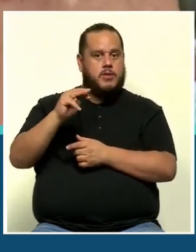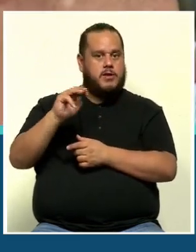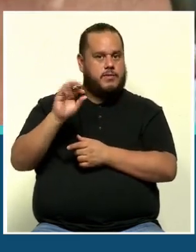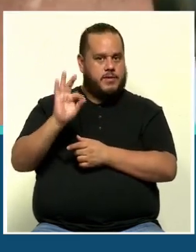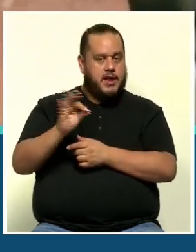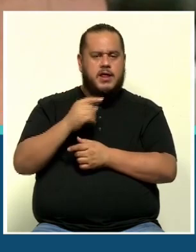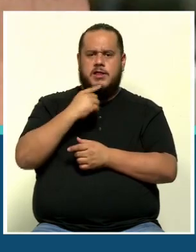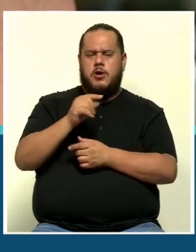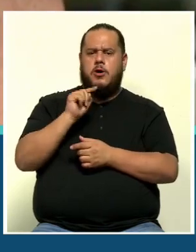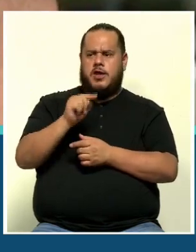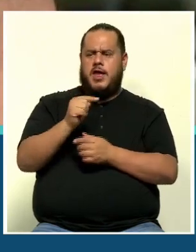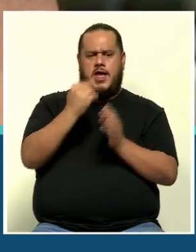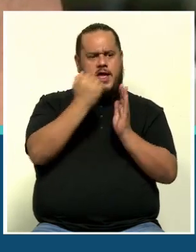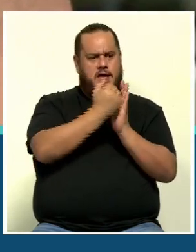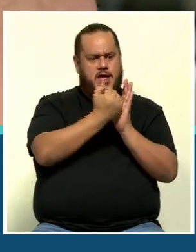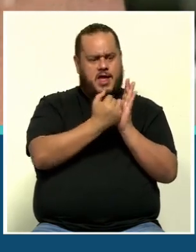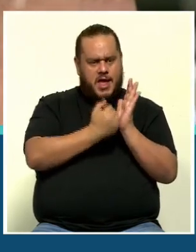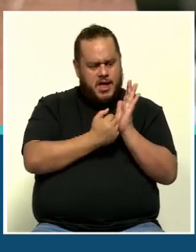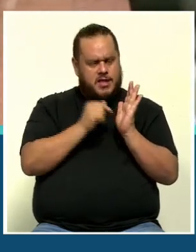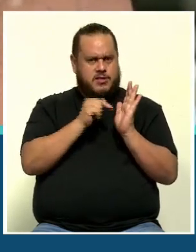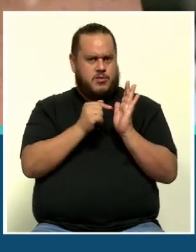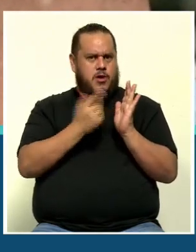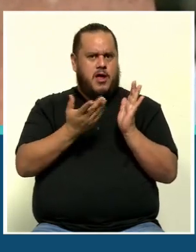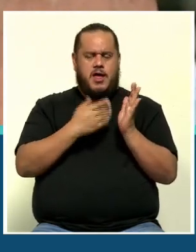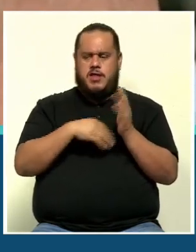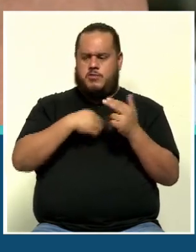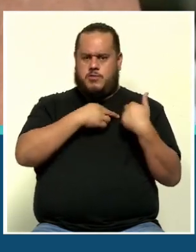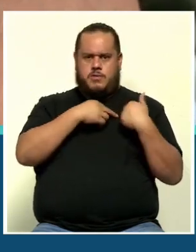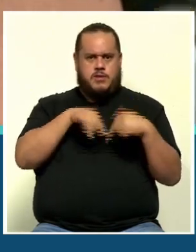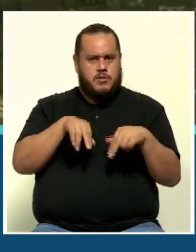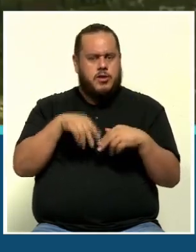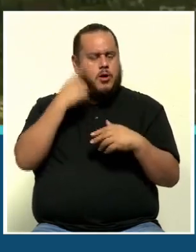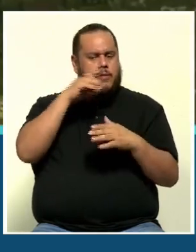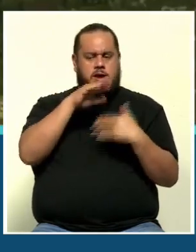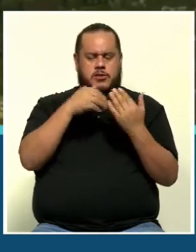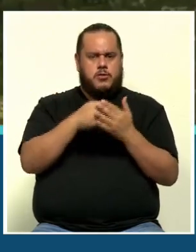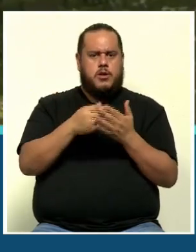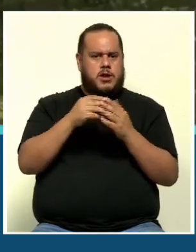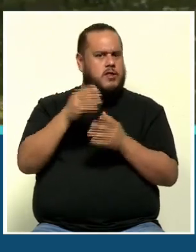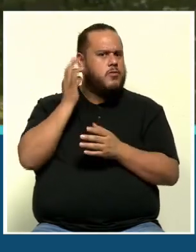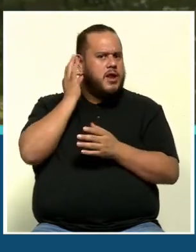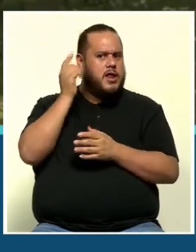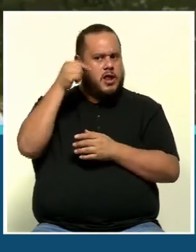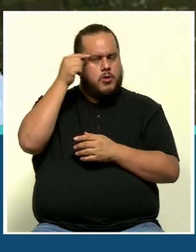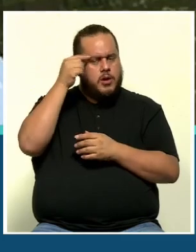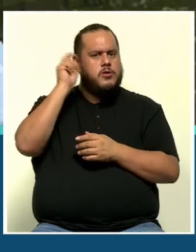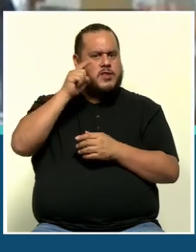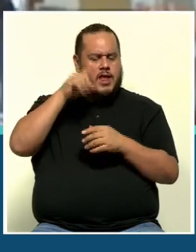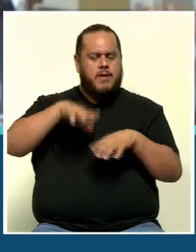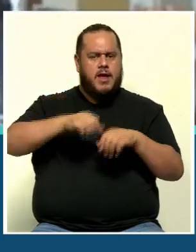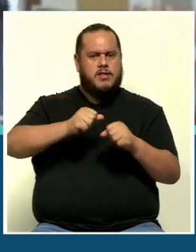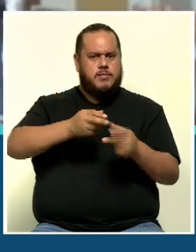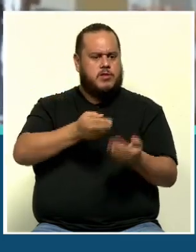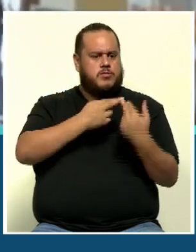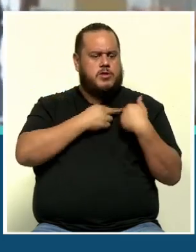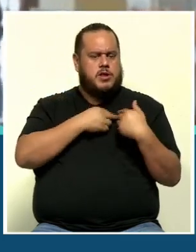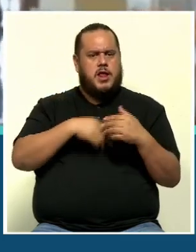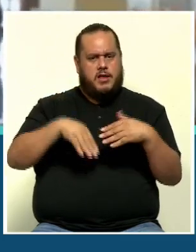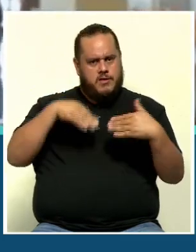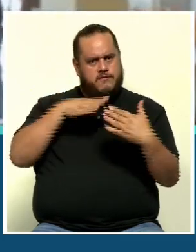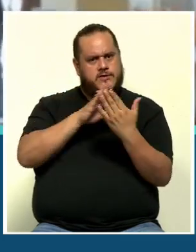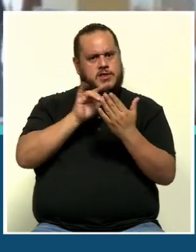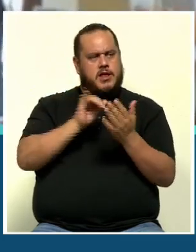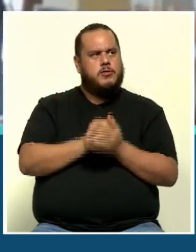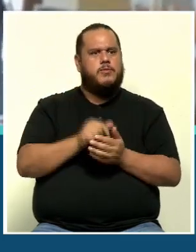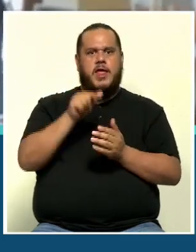afirmó que dicha guía es un irrespeto a las mujeres e indicó que el gobierno debe sentar responsabilidades ante el caso. Esa guía es